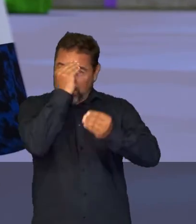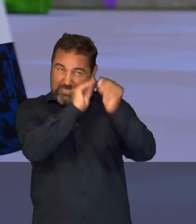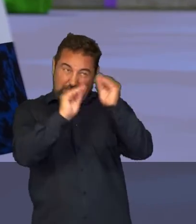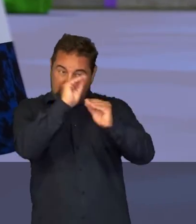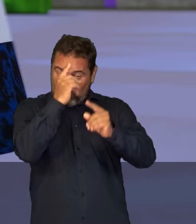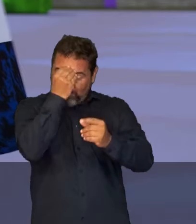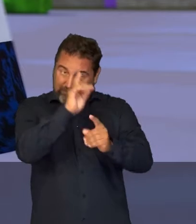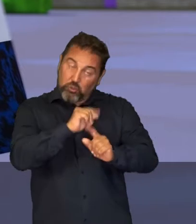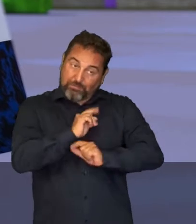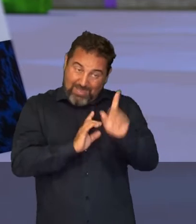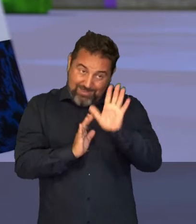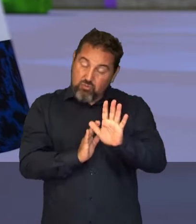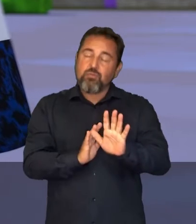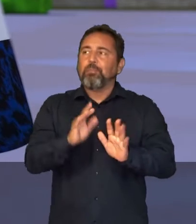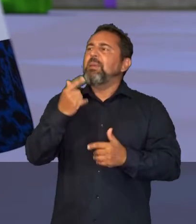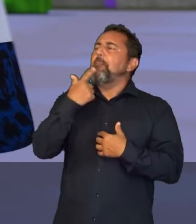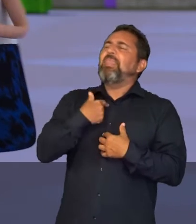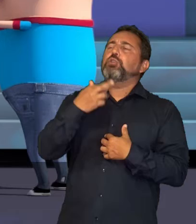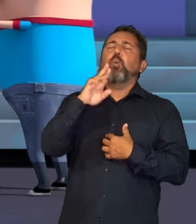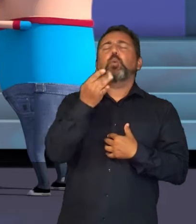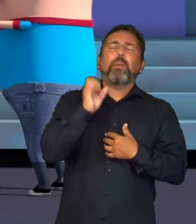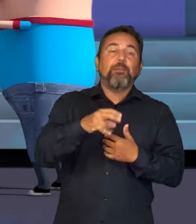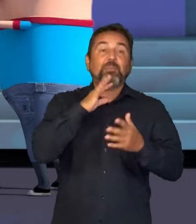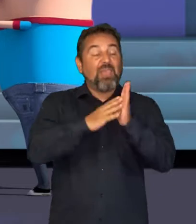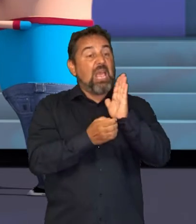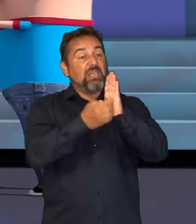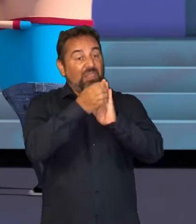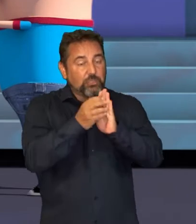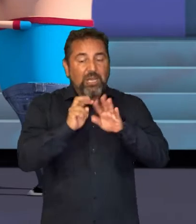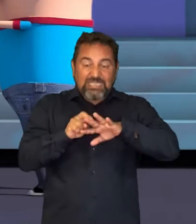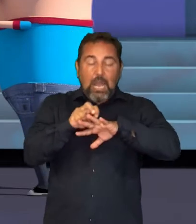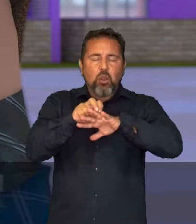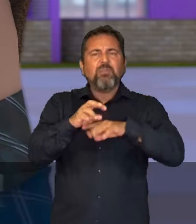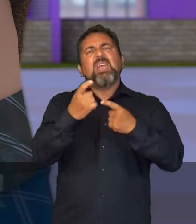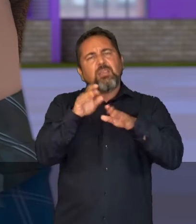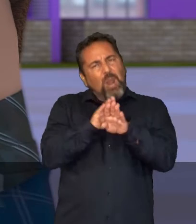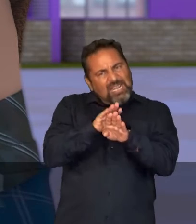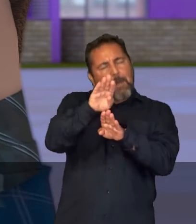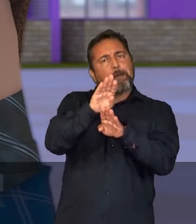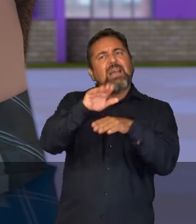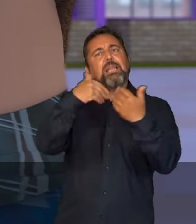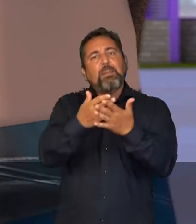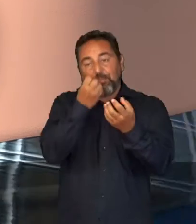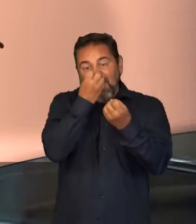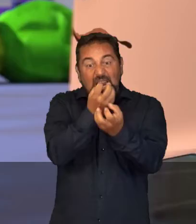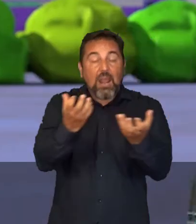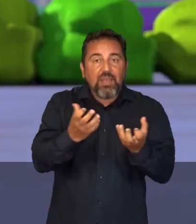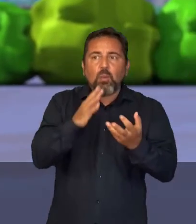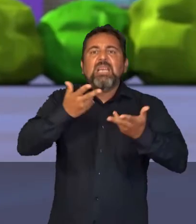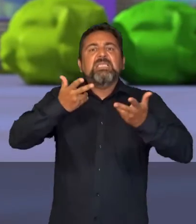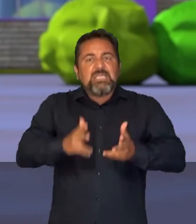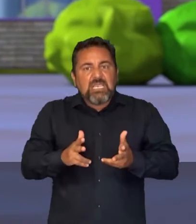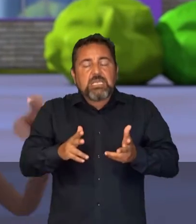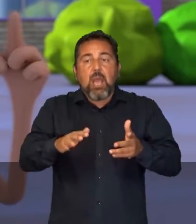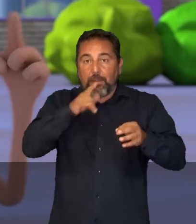Espero que no estés pensando lo que creo que estás pensando. Además, me ha comentado Rubén que aparte del ascensor y los escalones, necesitaría una rampa para llegar